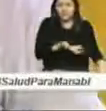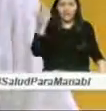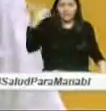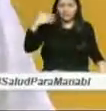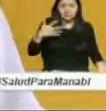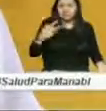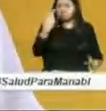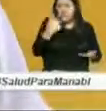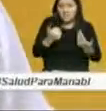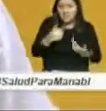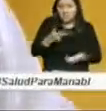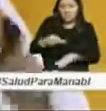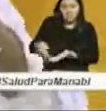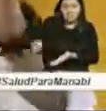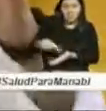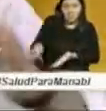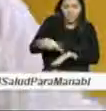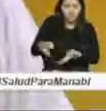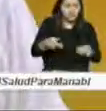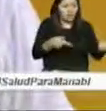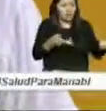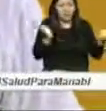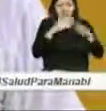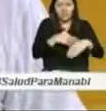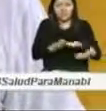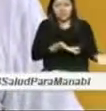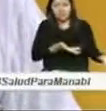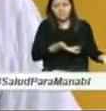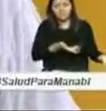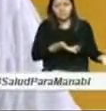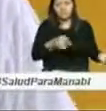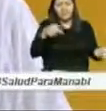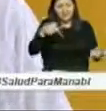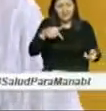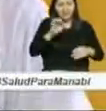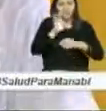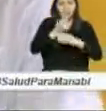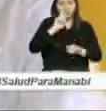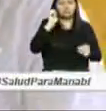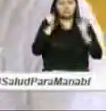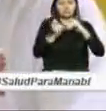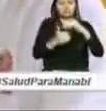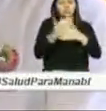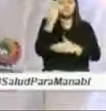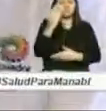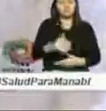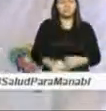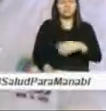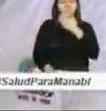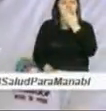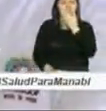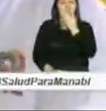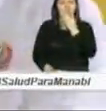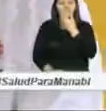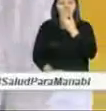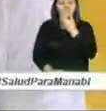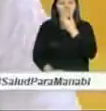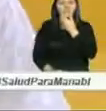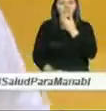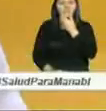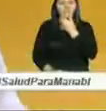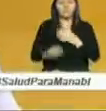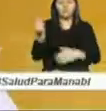cantón como Tazagua, provincia de Manabí, y absolutamente gratuito. Esa es la patria nueva, compañeros. Y los jóvenes